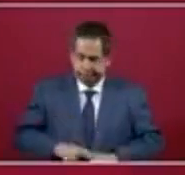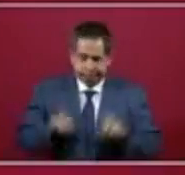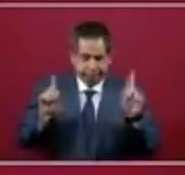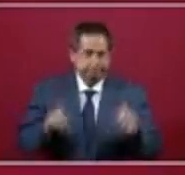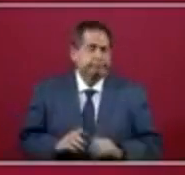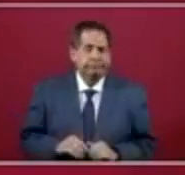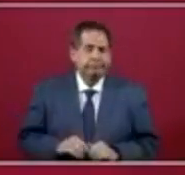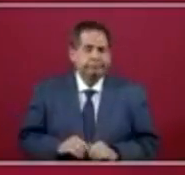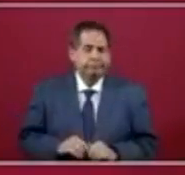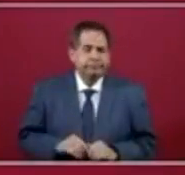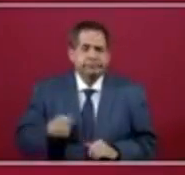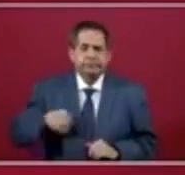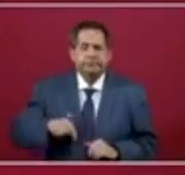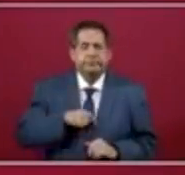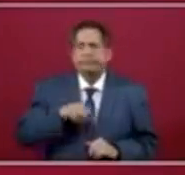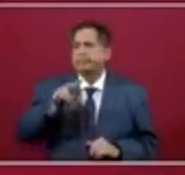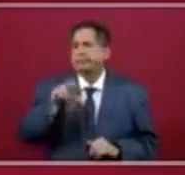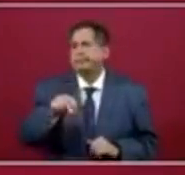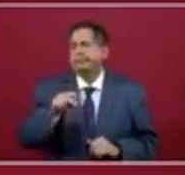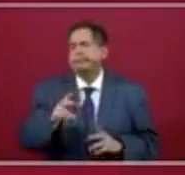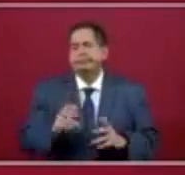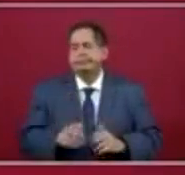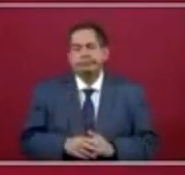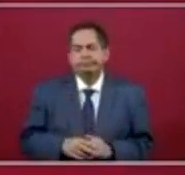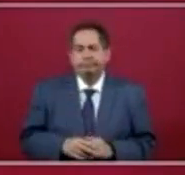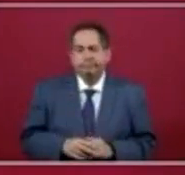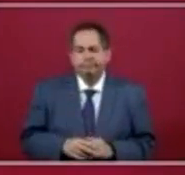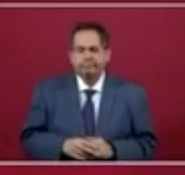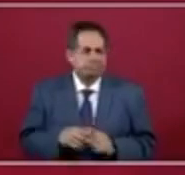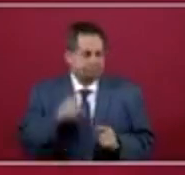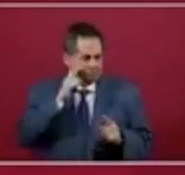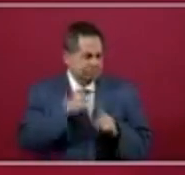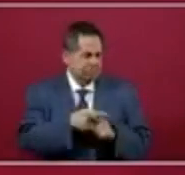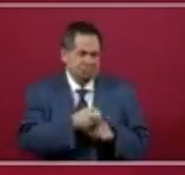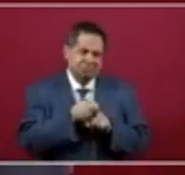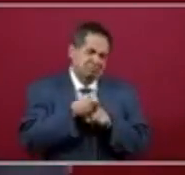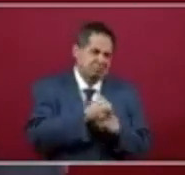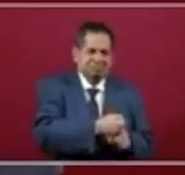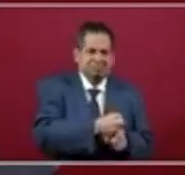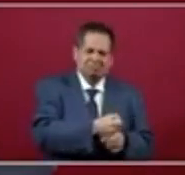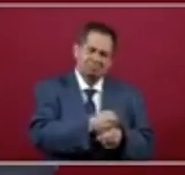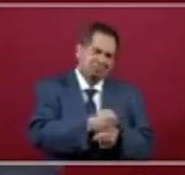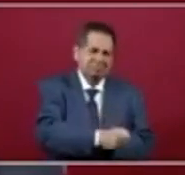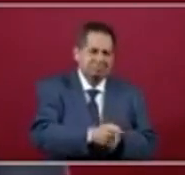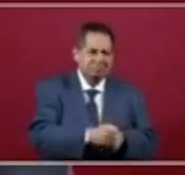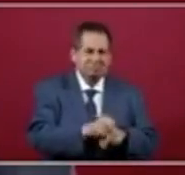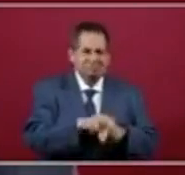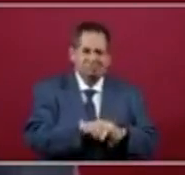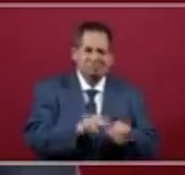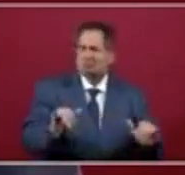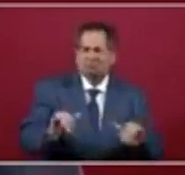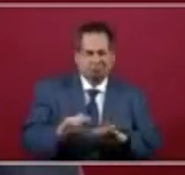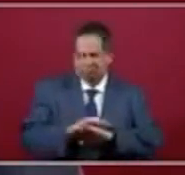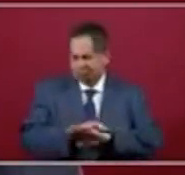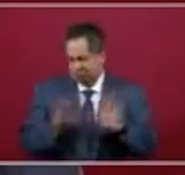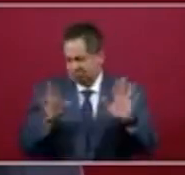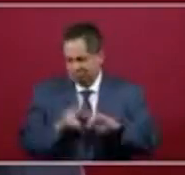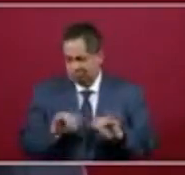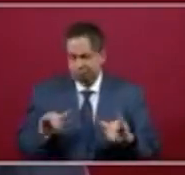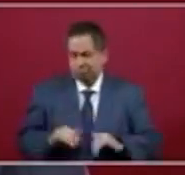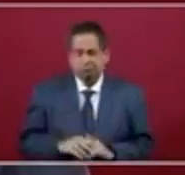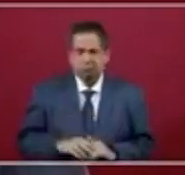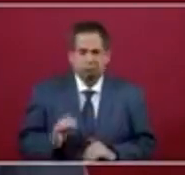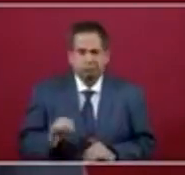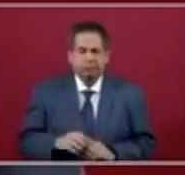No vamos nosotros a golpear, a agredir a nadie, no vamos